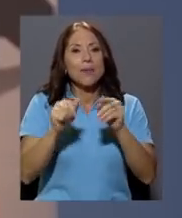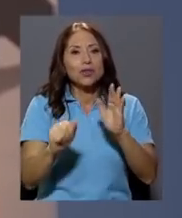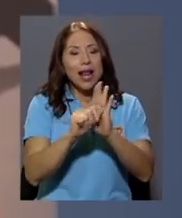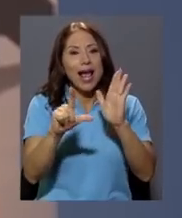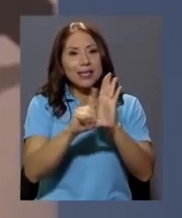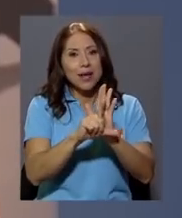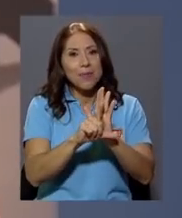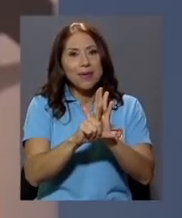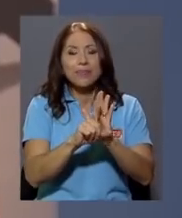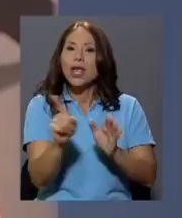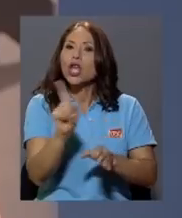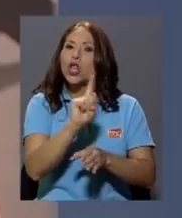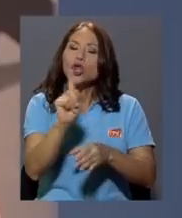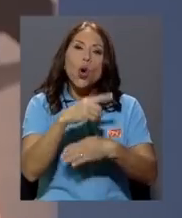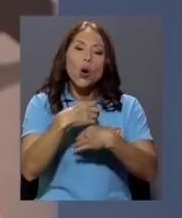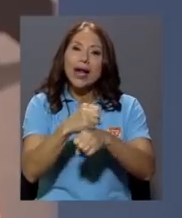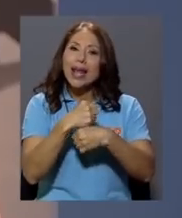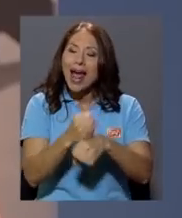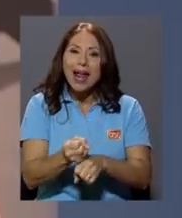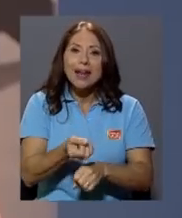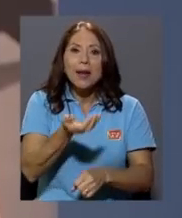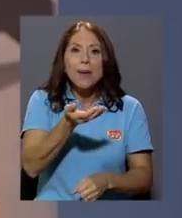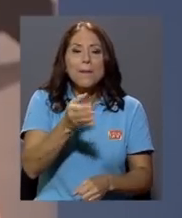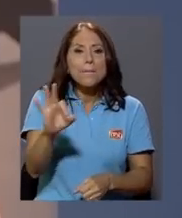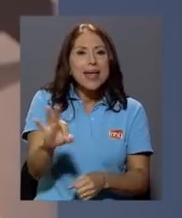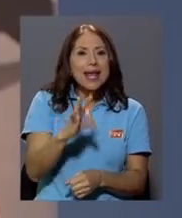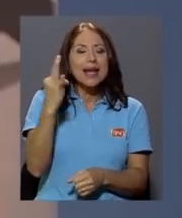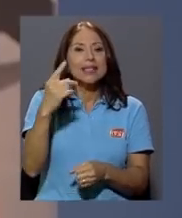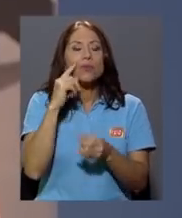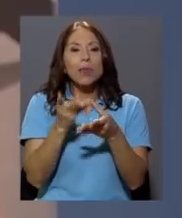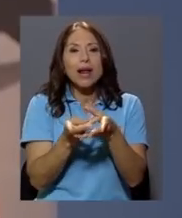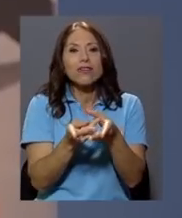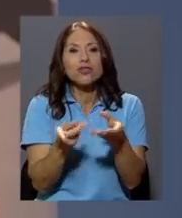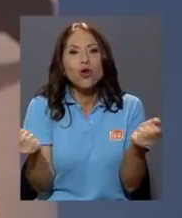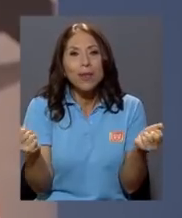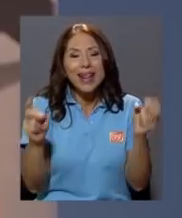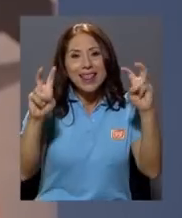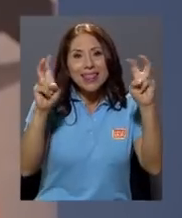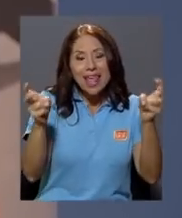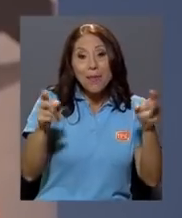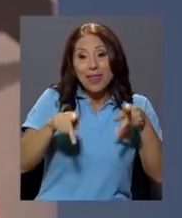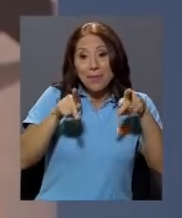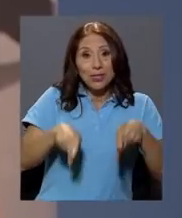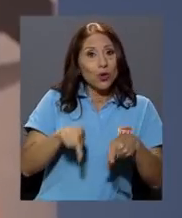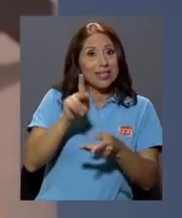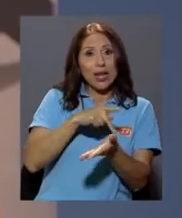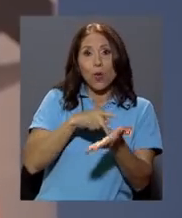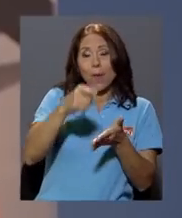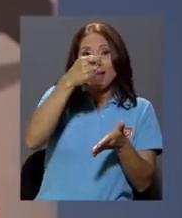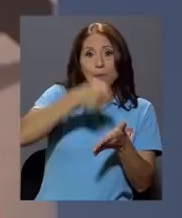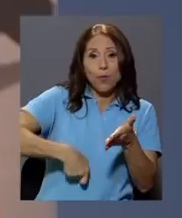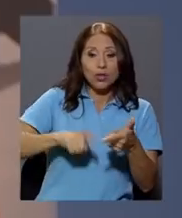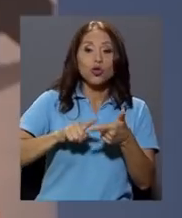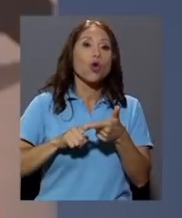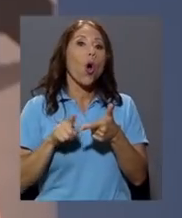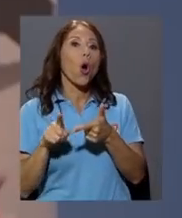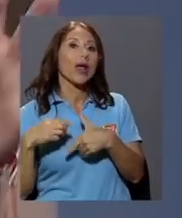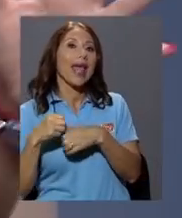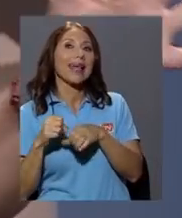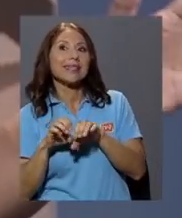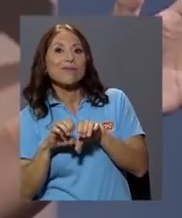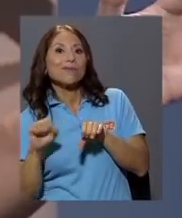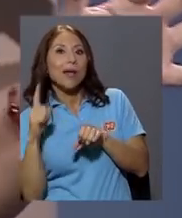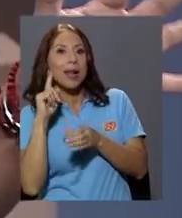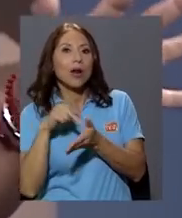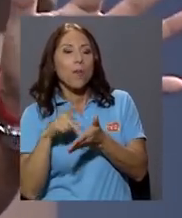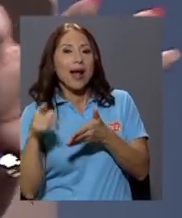no crear mecanismos para resolver el tema de la evasión, la elusión y las exoneraciones,